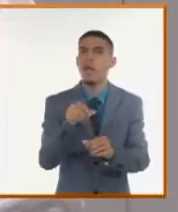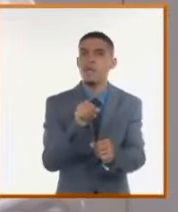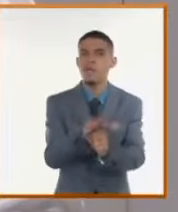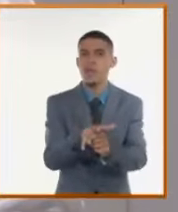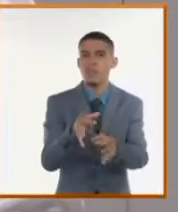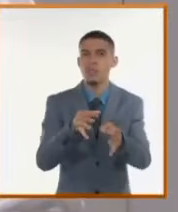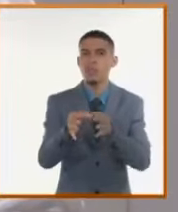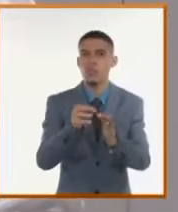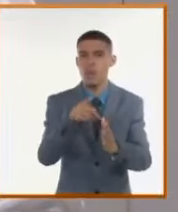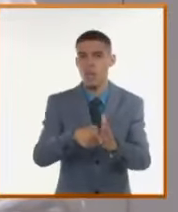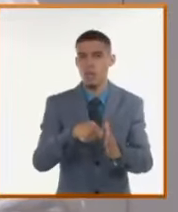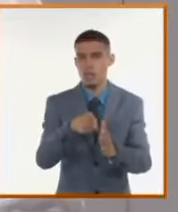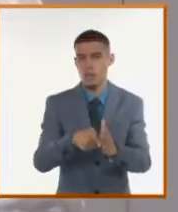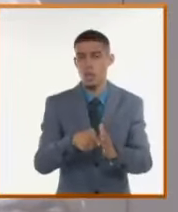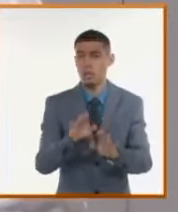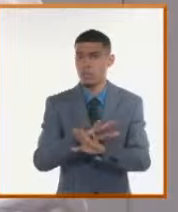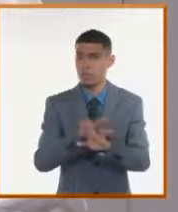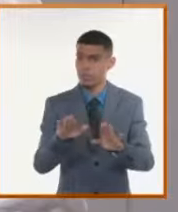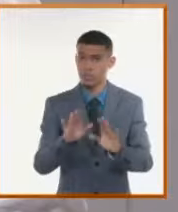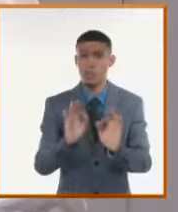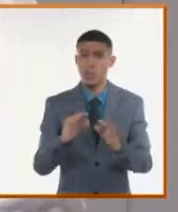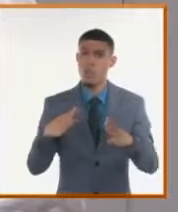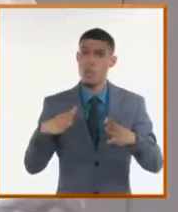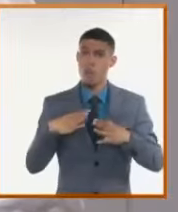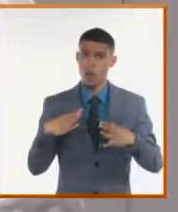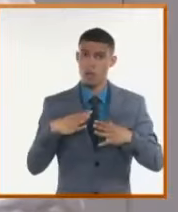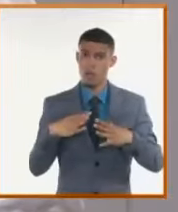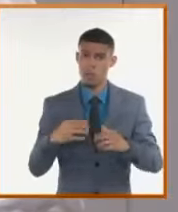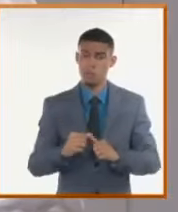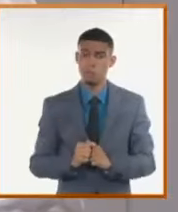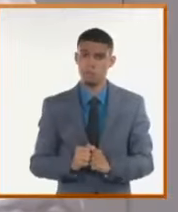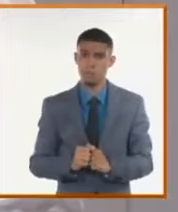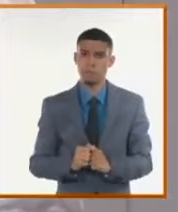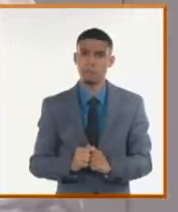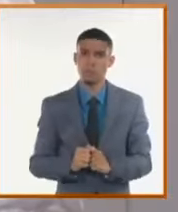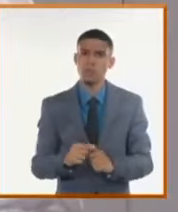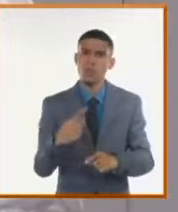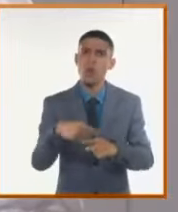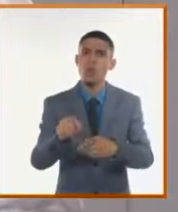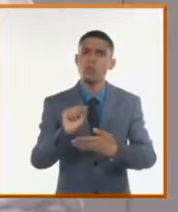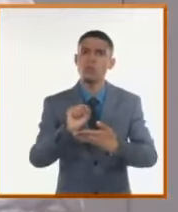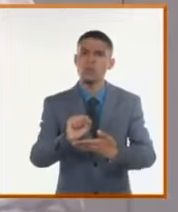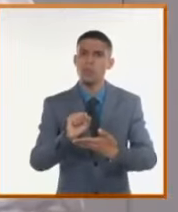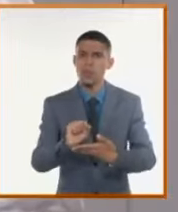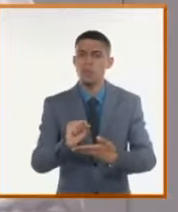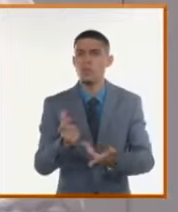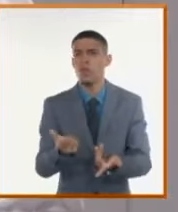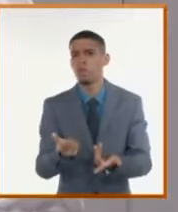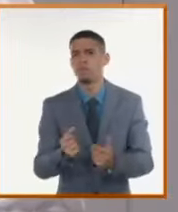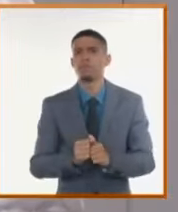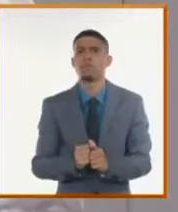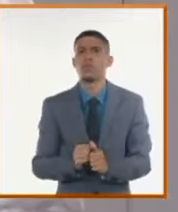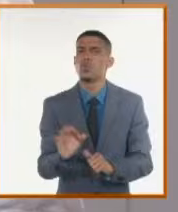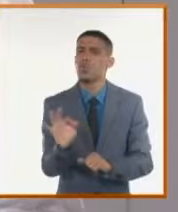este este tren con relación al resto de los de los servicios realmente en su momento funcionaron algunos